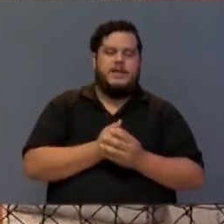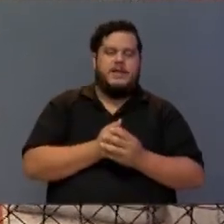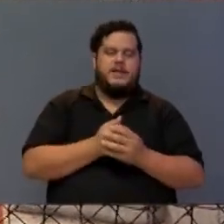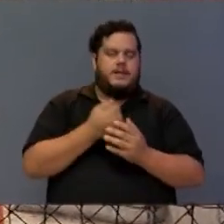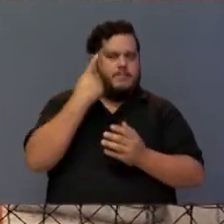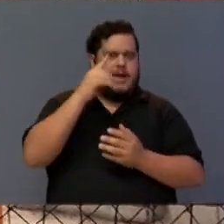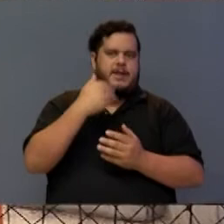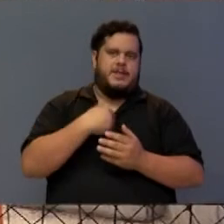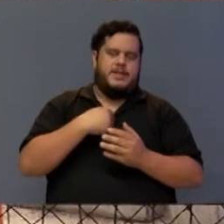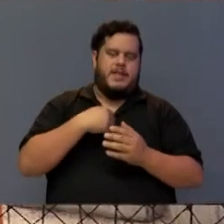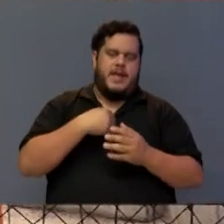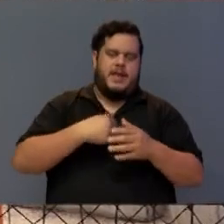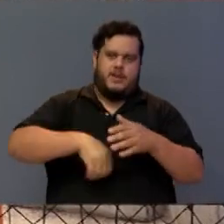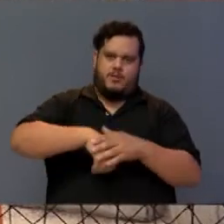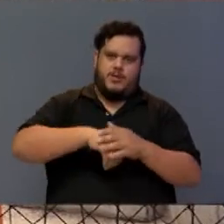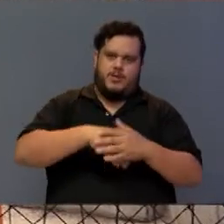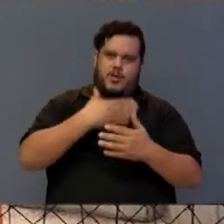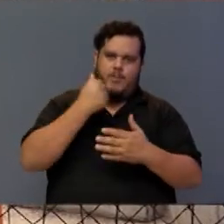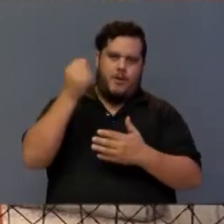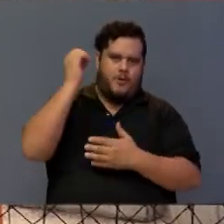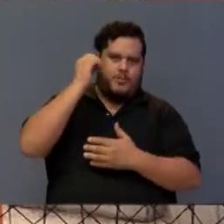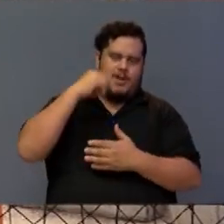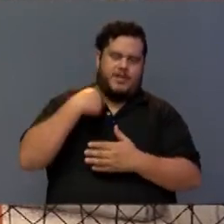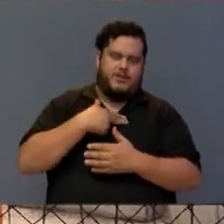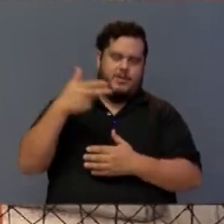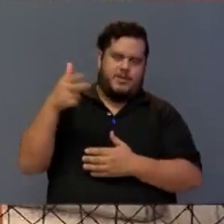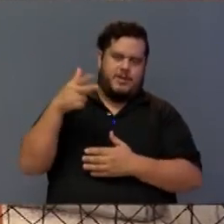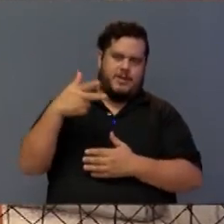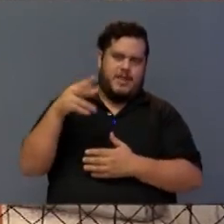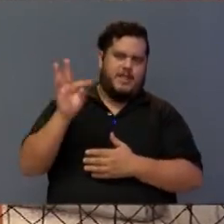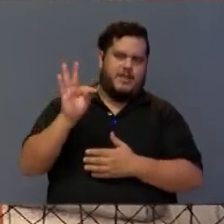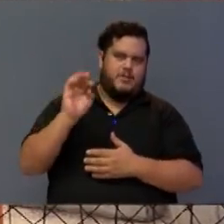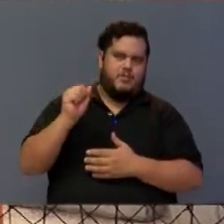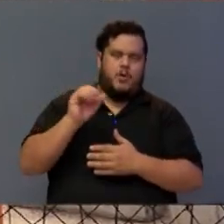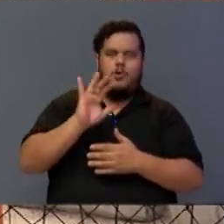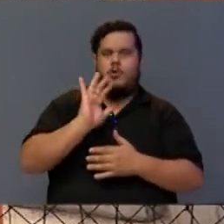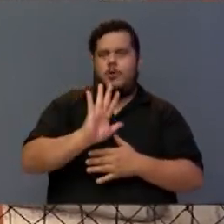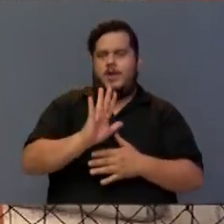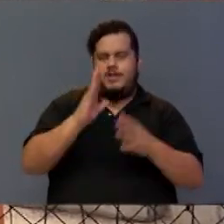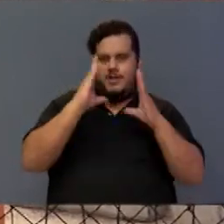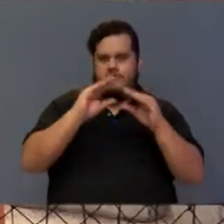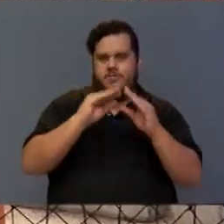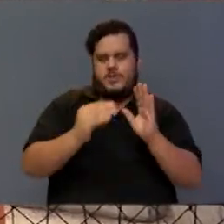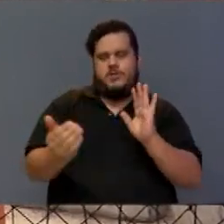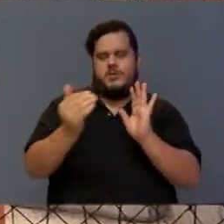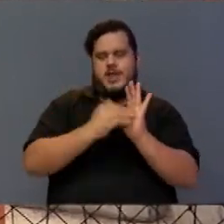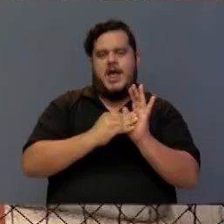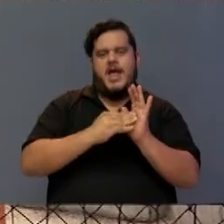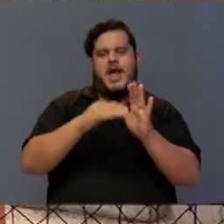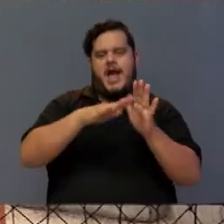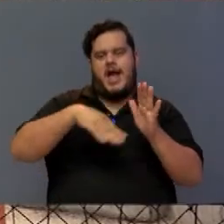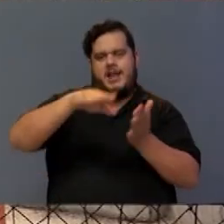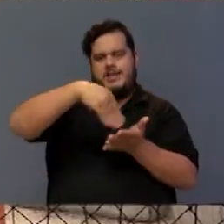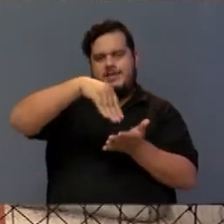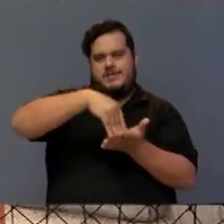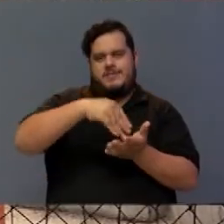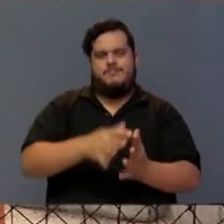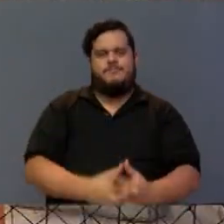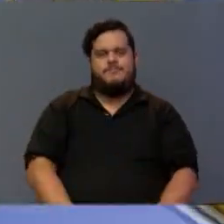tener obviamente modo el criterio a la hora de nuestras transmisiones antiguo esports con esta información bueno con ustedes hasta el estudio principal